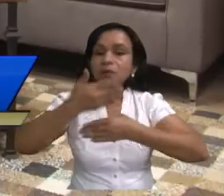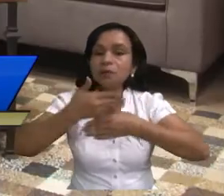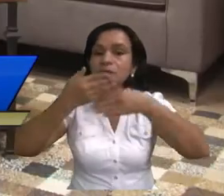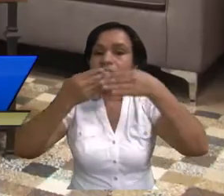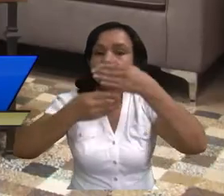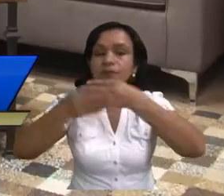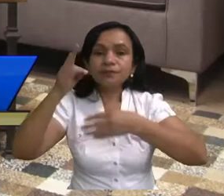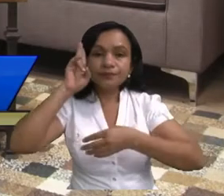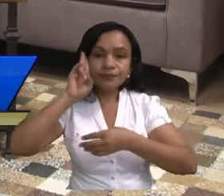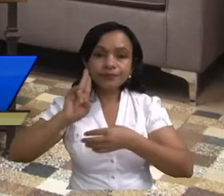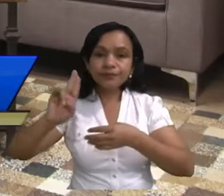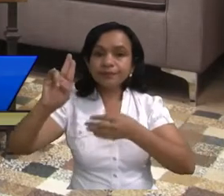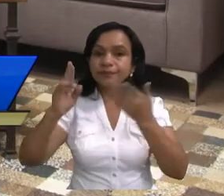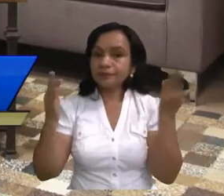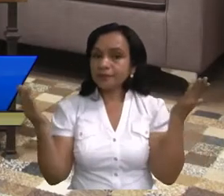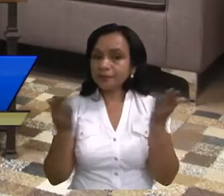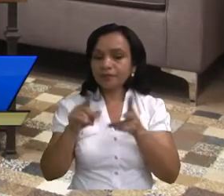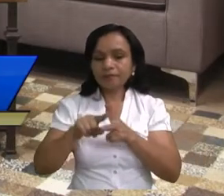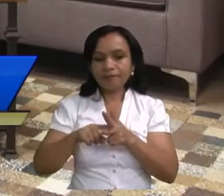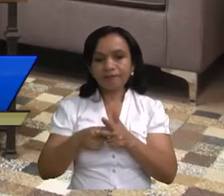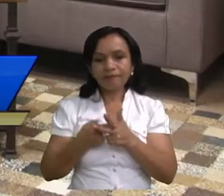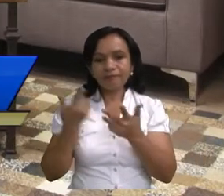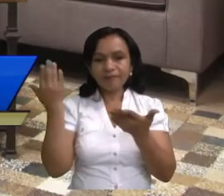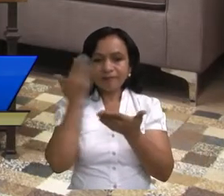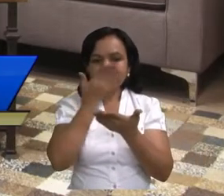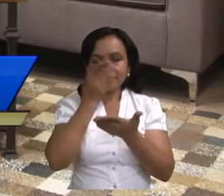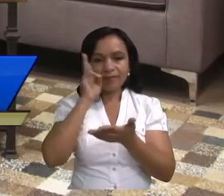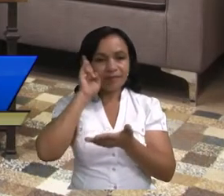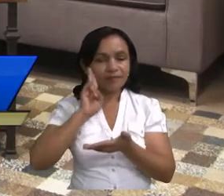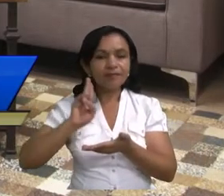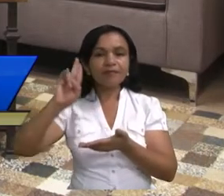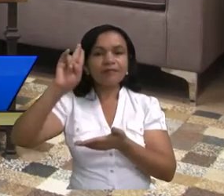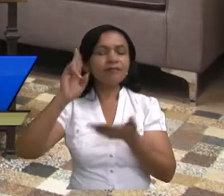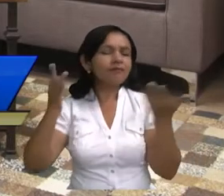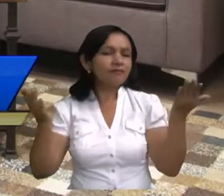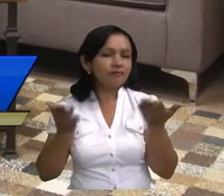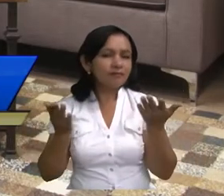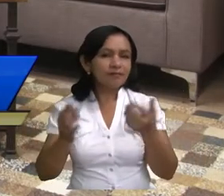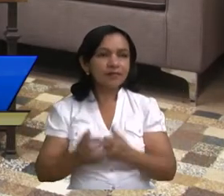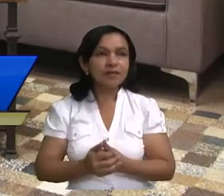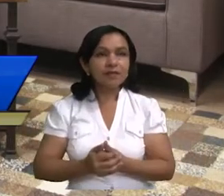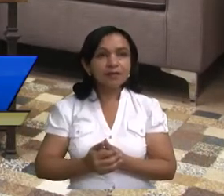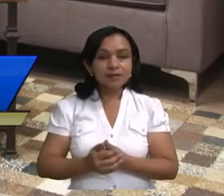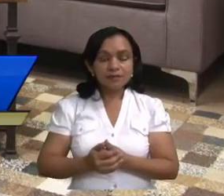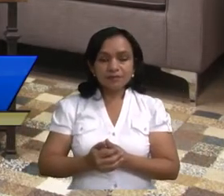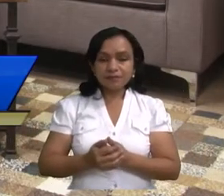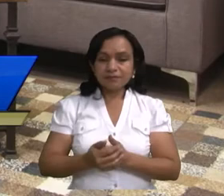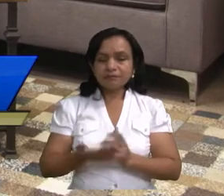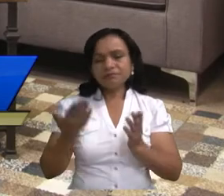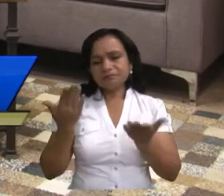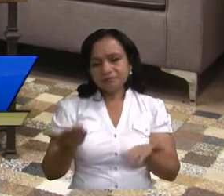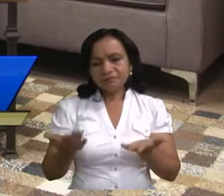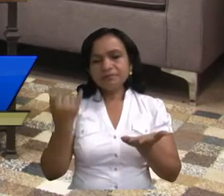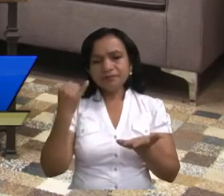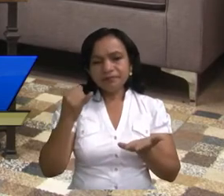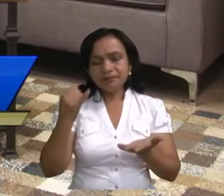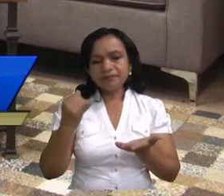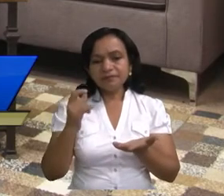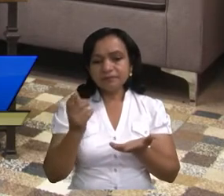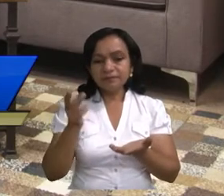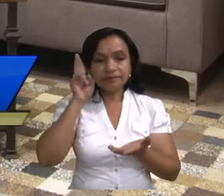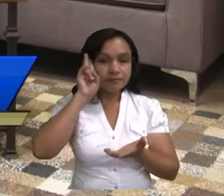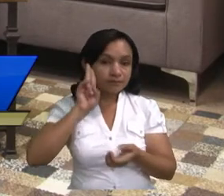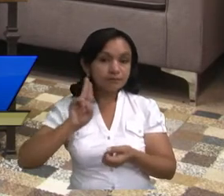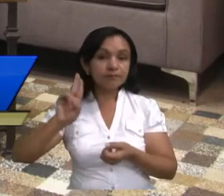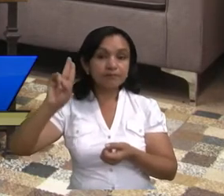año le consulto a partir del inicio académico de la educación superior. Sí, bueno, nosotros tenemos que